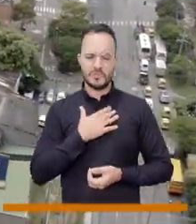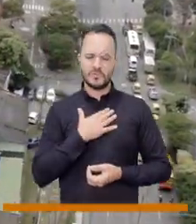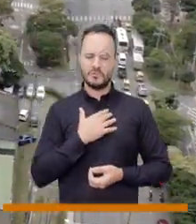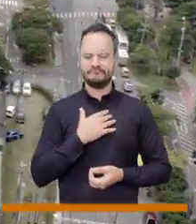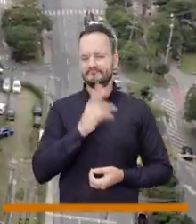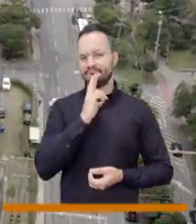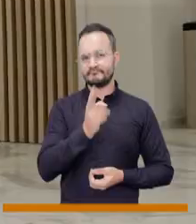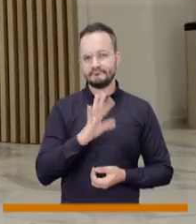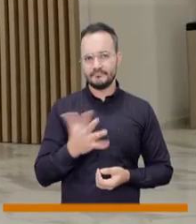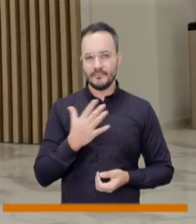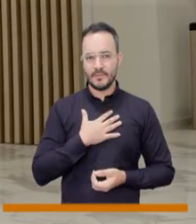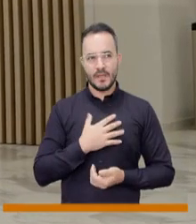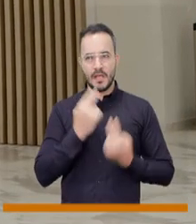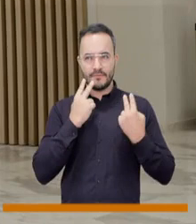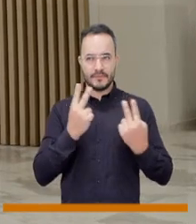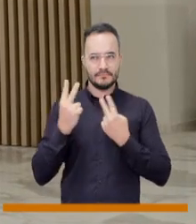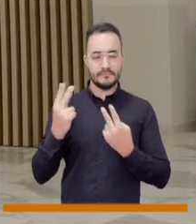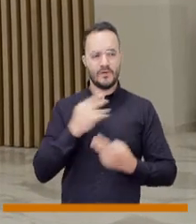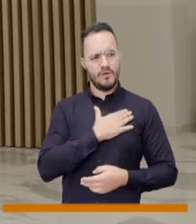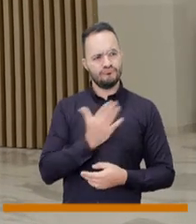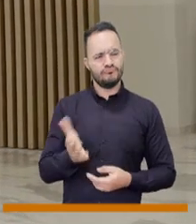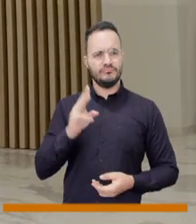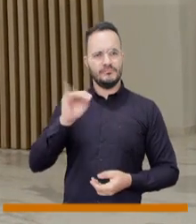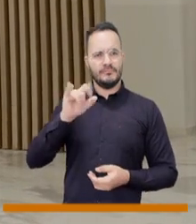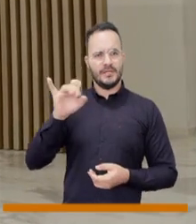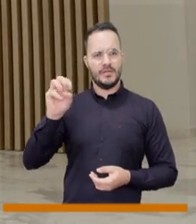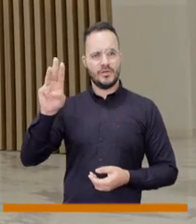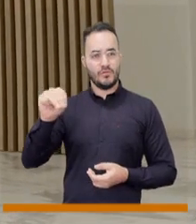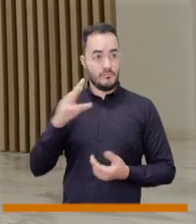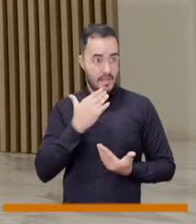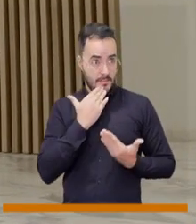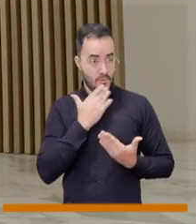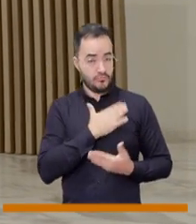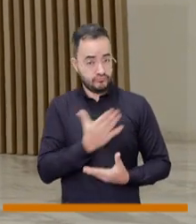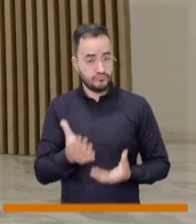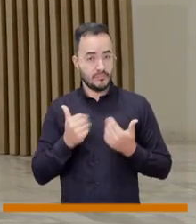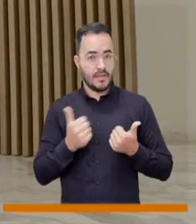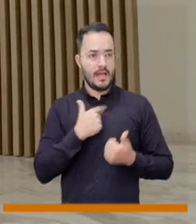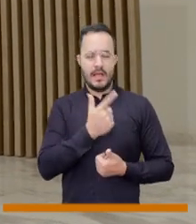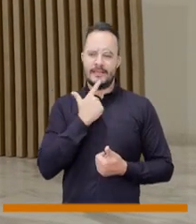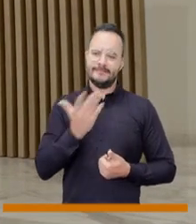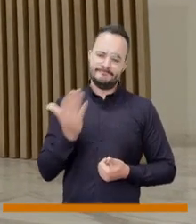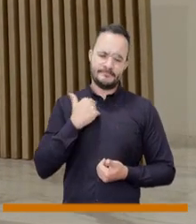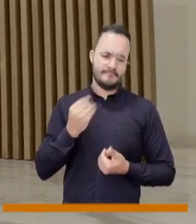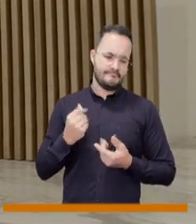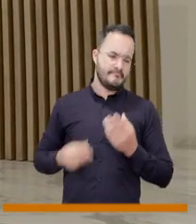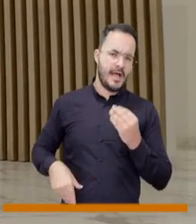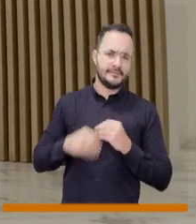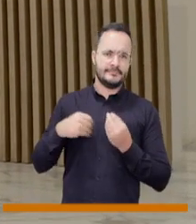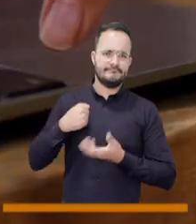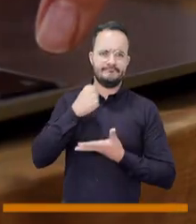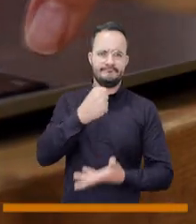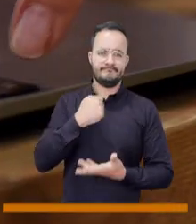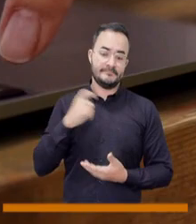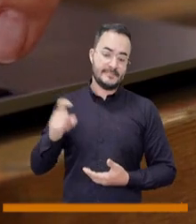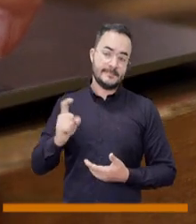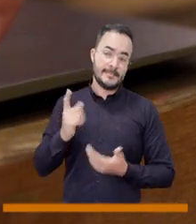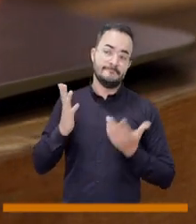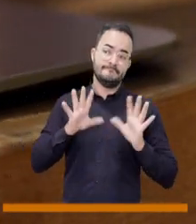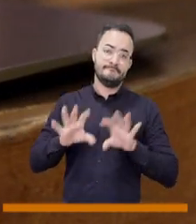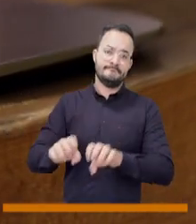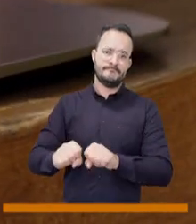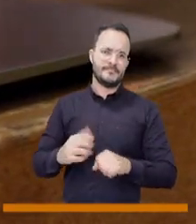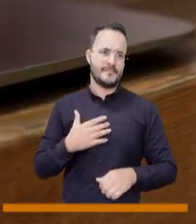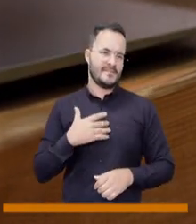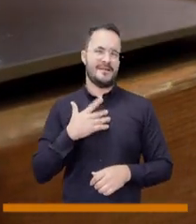decir? Primero, si uno le viera buena voluntad a Millicom, pues lo que tendrían que estar haciendo no es pedir una recapitalización, porque eso ya